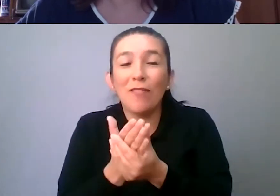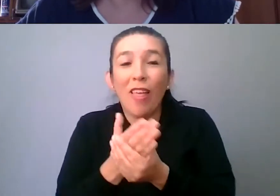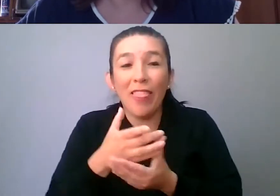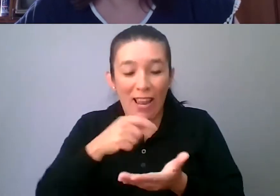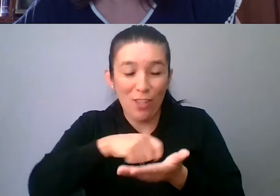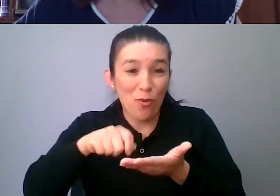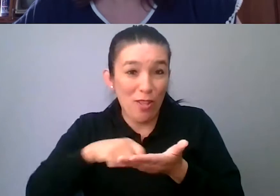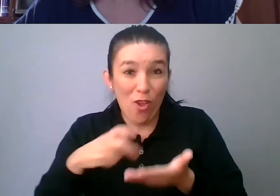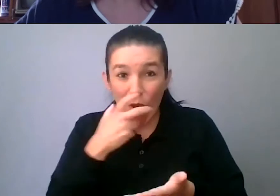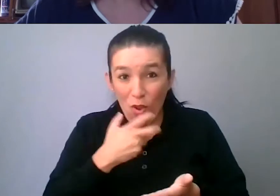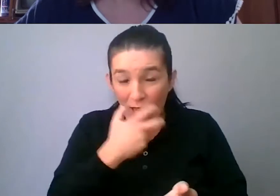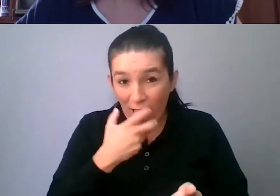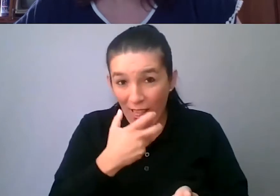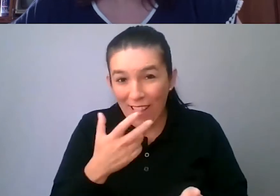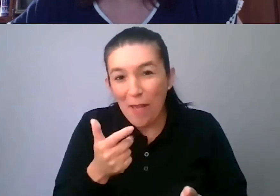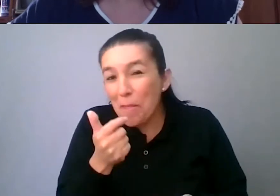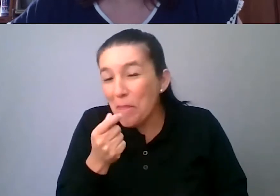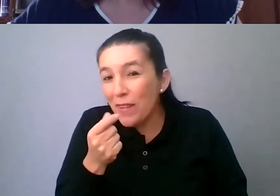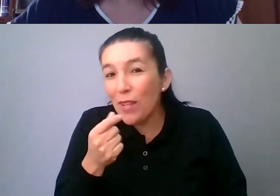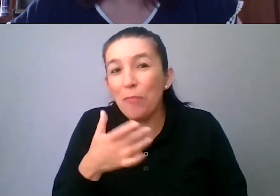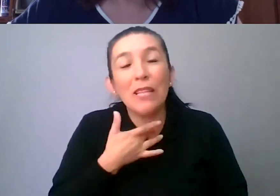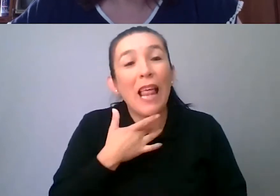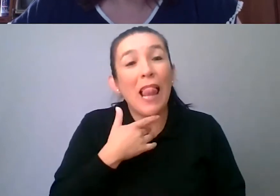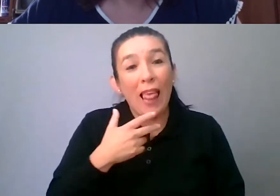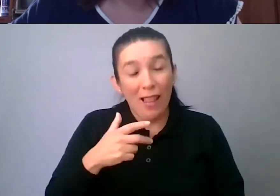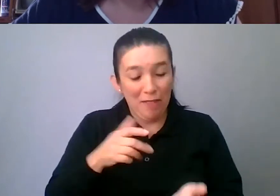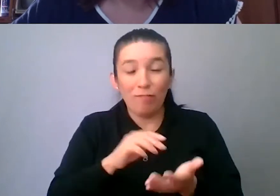Tradiciones Populares. ¿Por qué? Porque la literatura oral